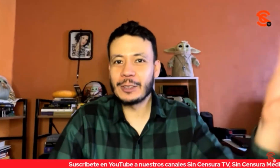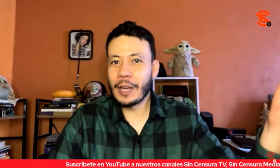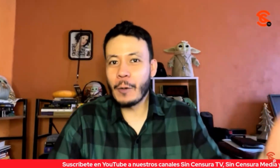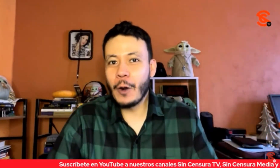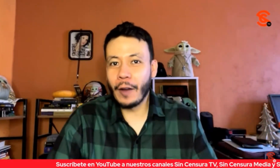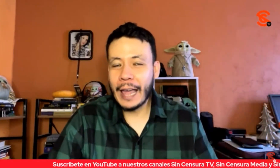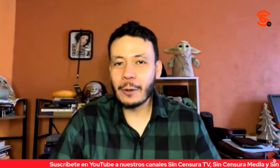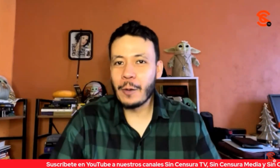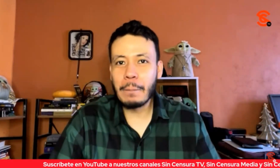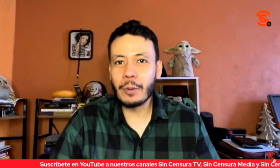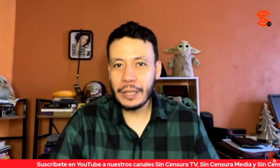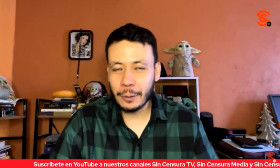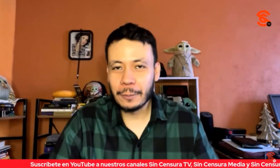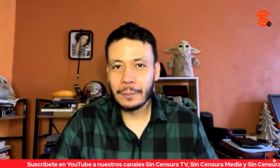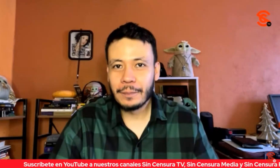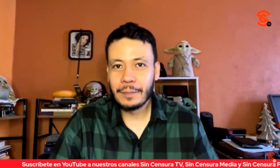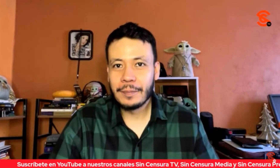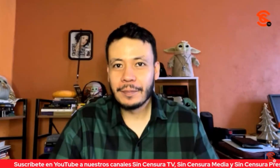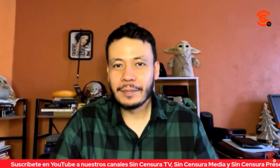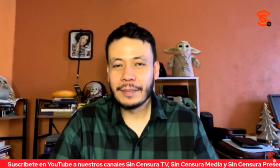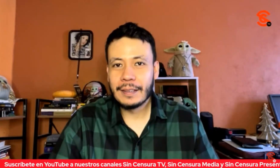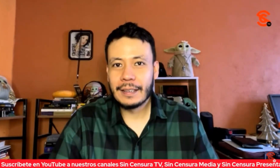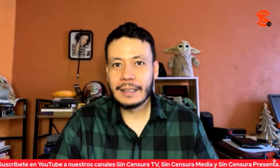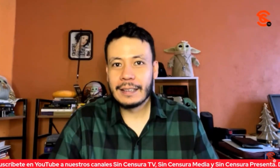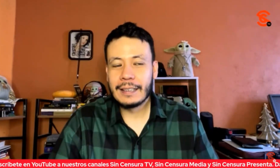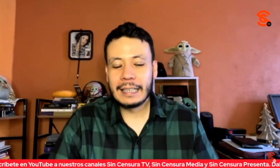Y eso es lo que no han logrado, no han podido.